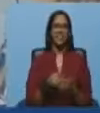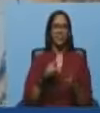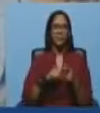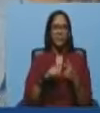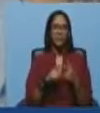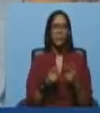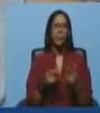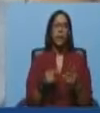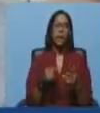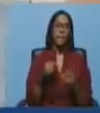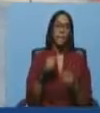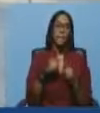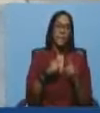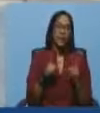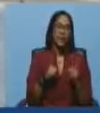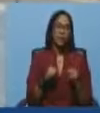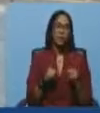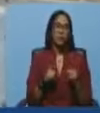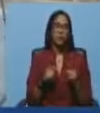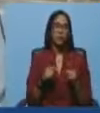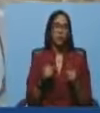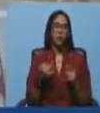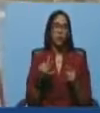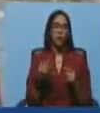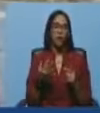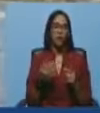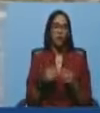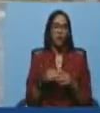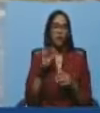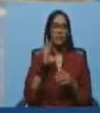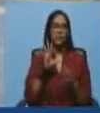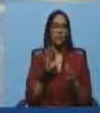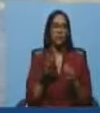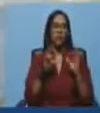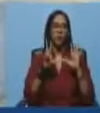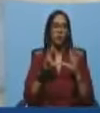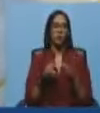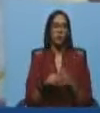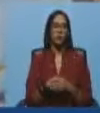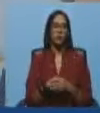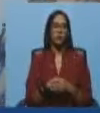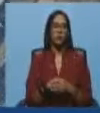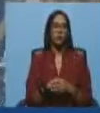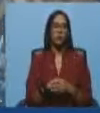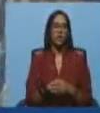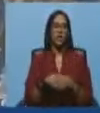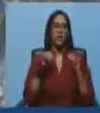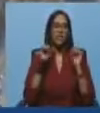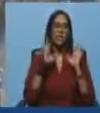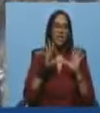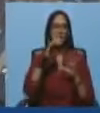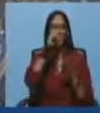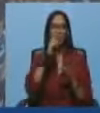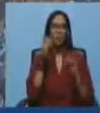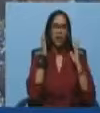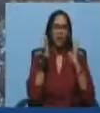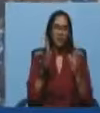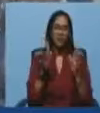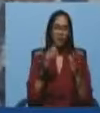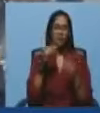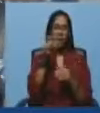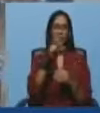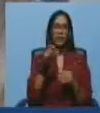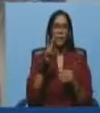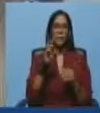Pero, ¿sabes por cuánto ahorita? 5 segundos. 8. 8 segundos. En 10 años, la atención del ser humano pasó de